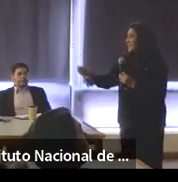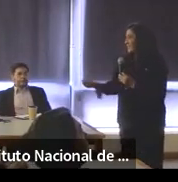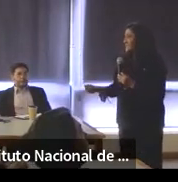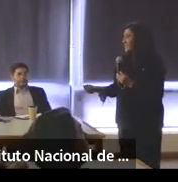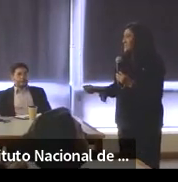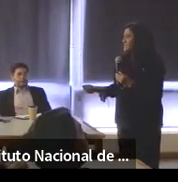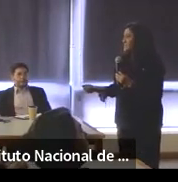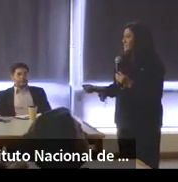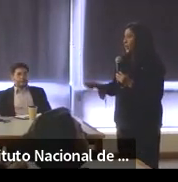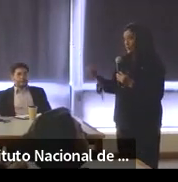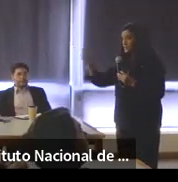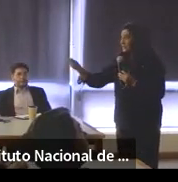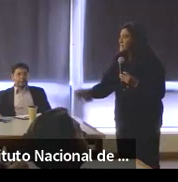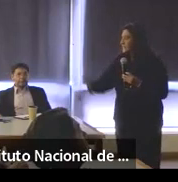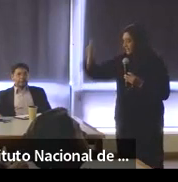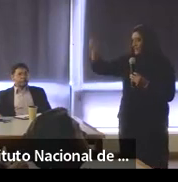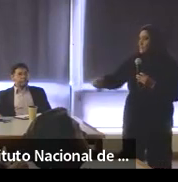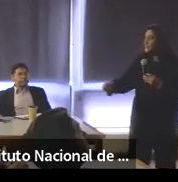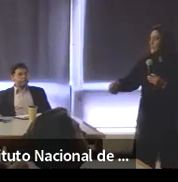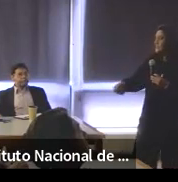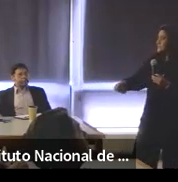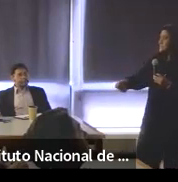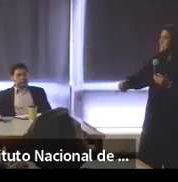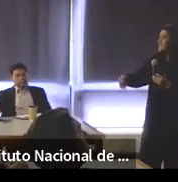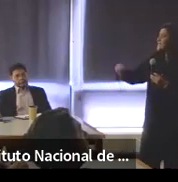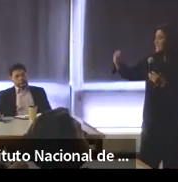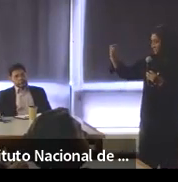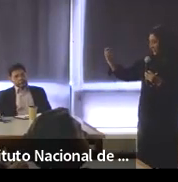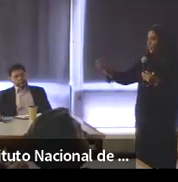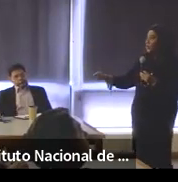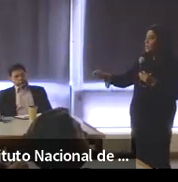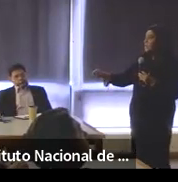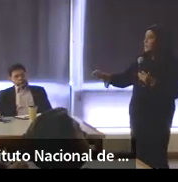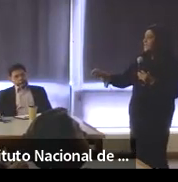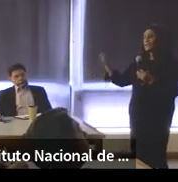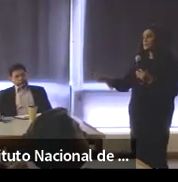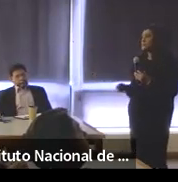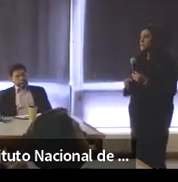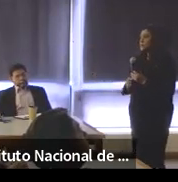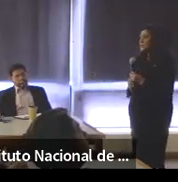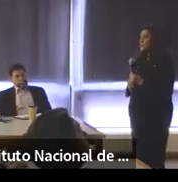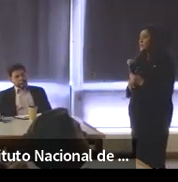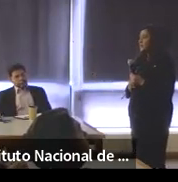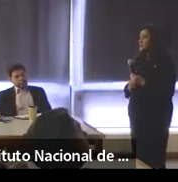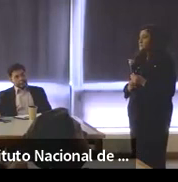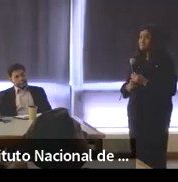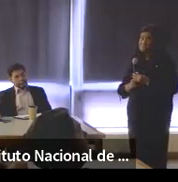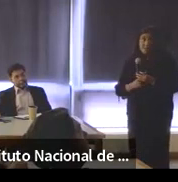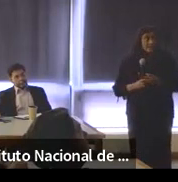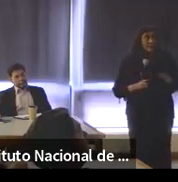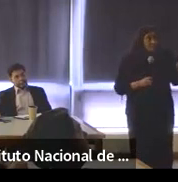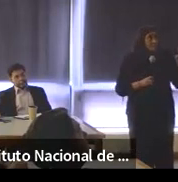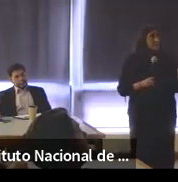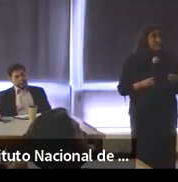una medida paliativa o es una medida que realmente Se reflejó en la resolución del conflicto